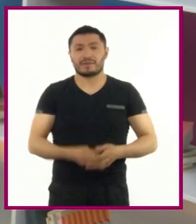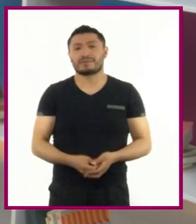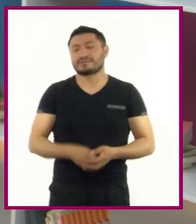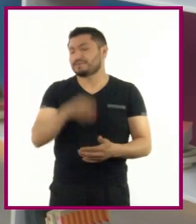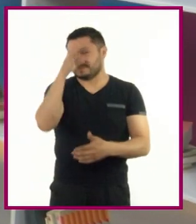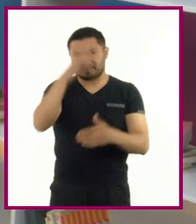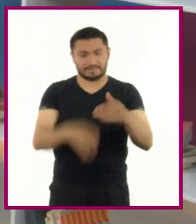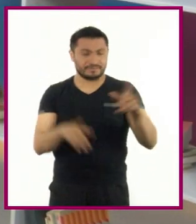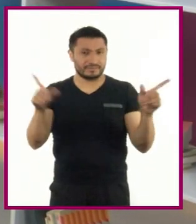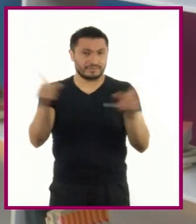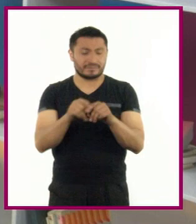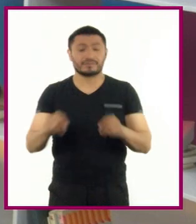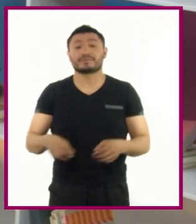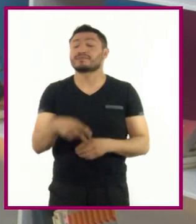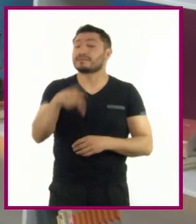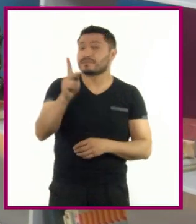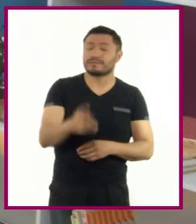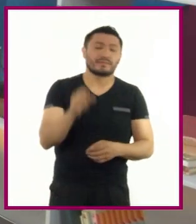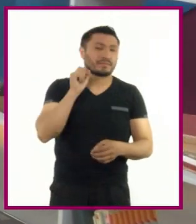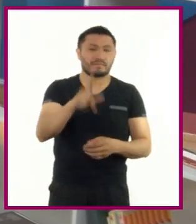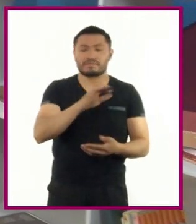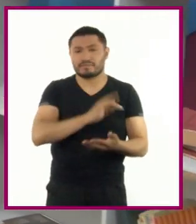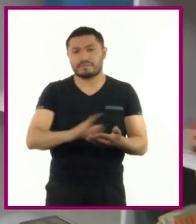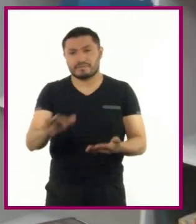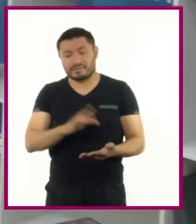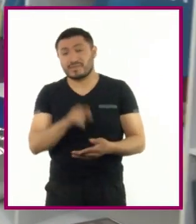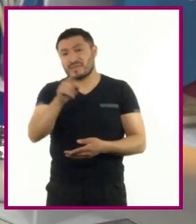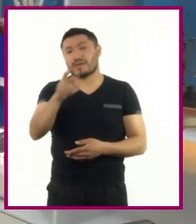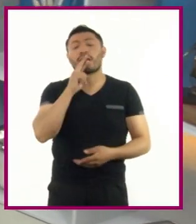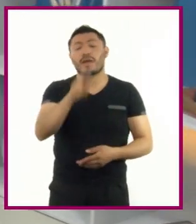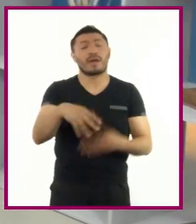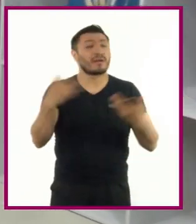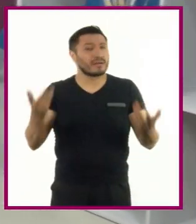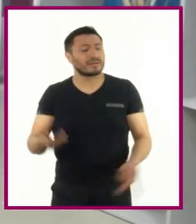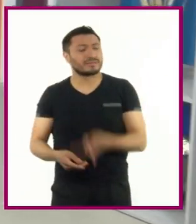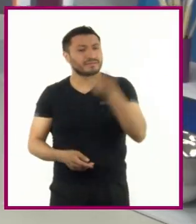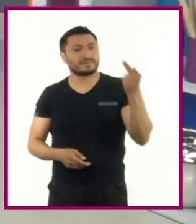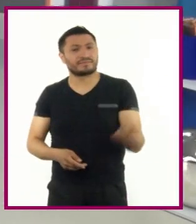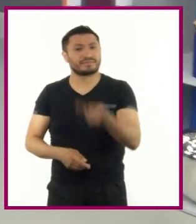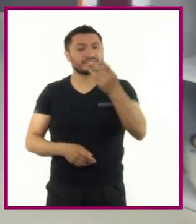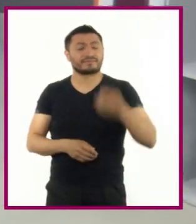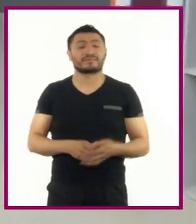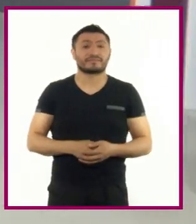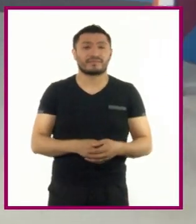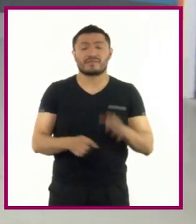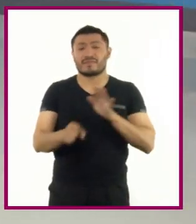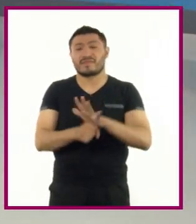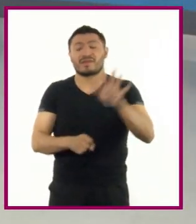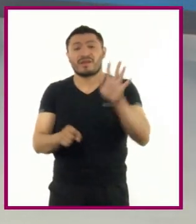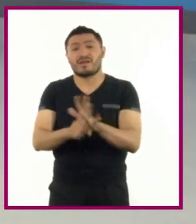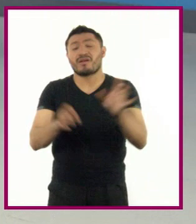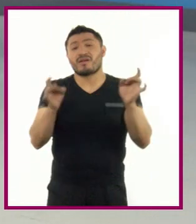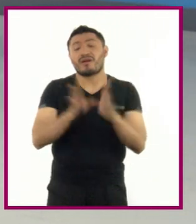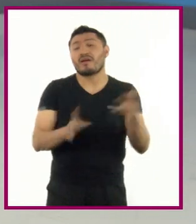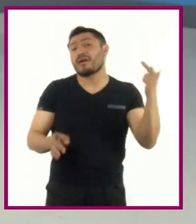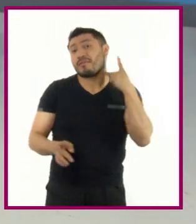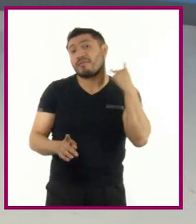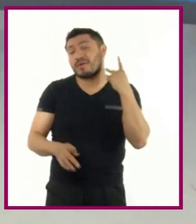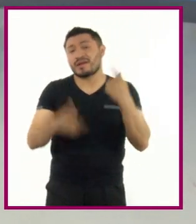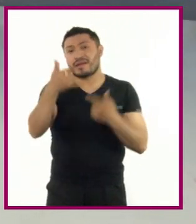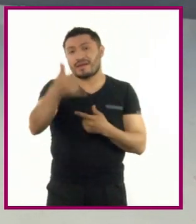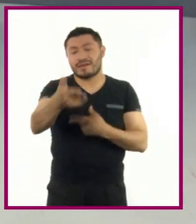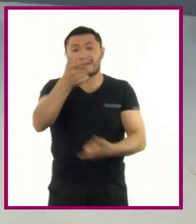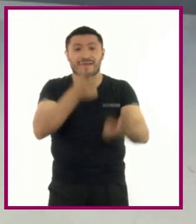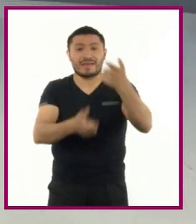A propósito de la misma, ¿podrían responder la siguiente pregunta? ¿Cuál es la situación de la política y la